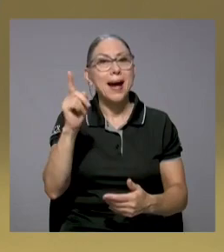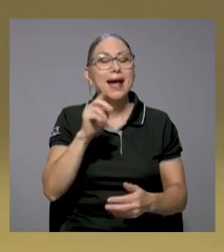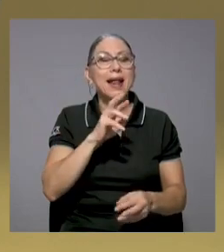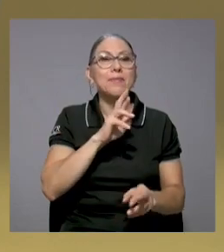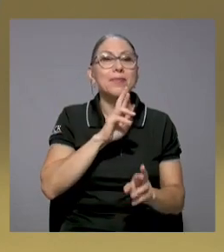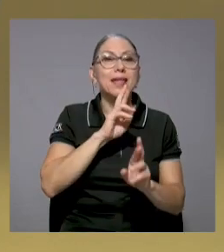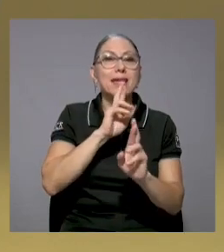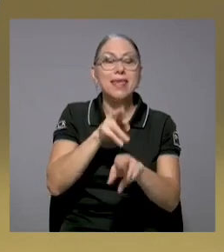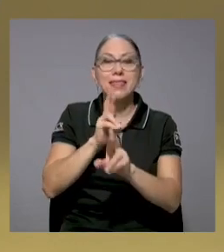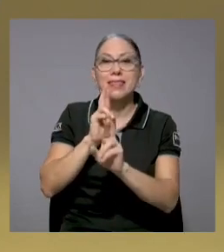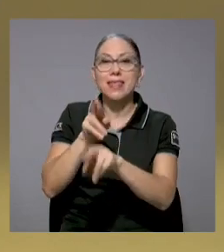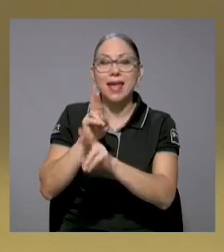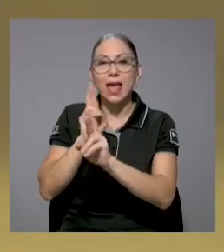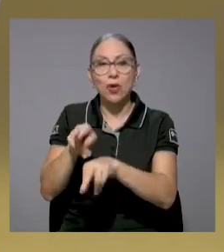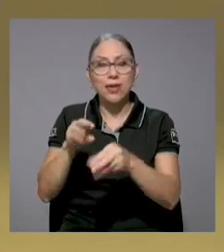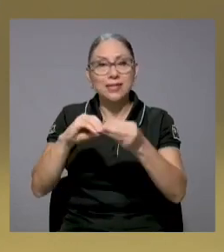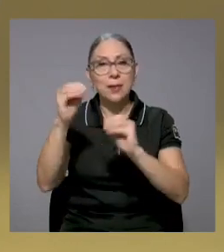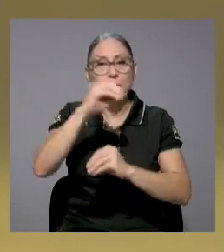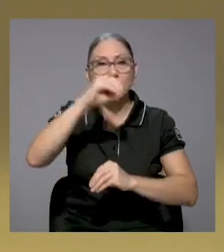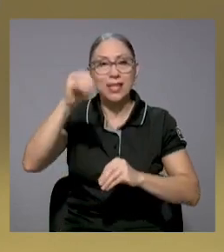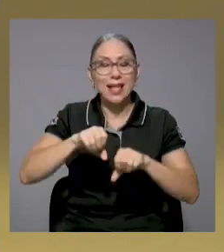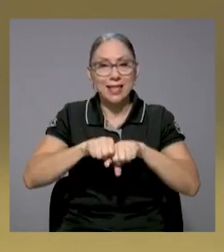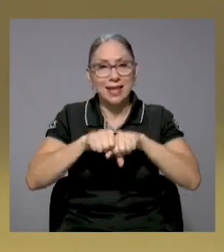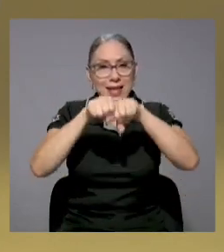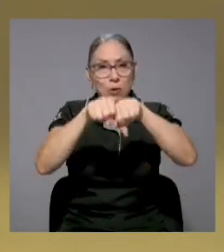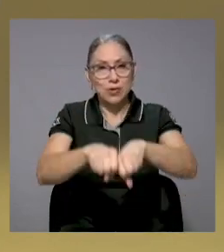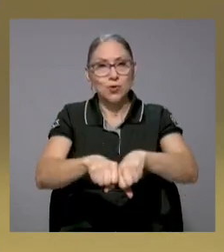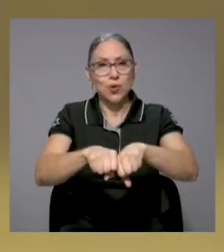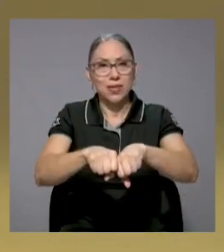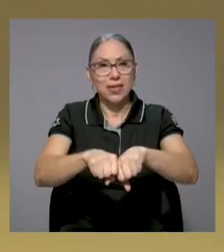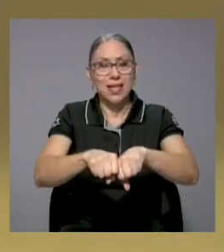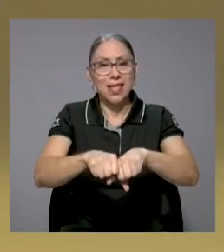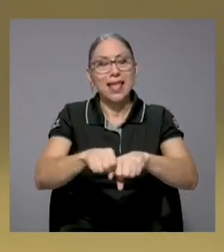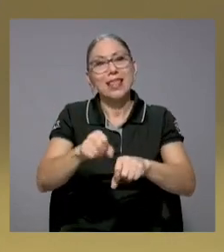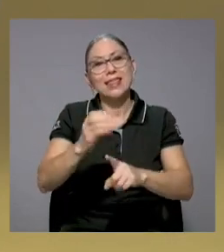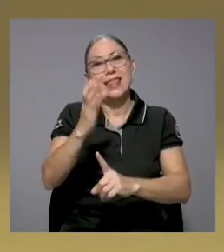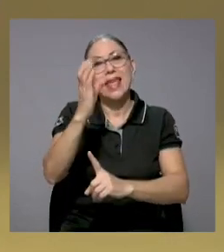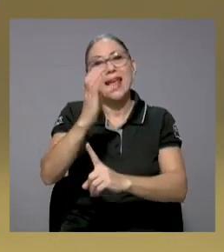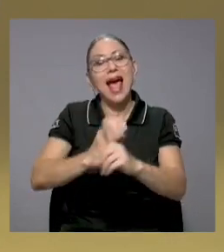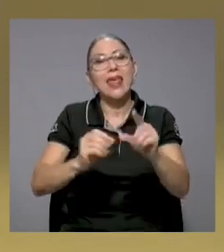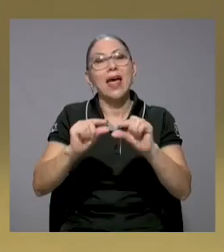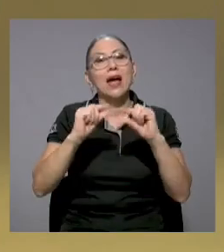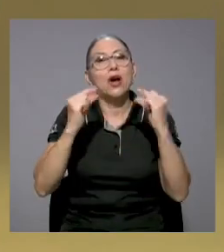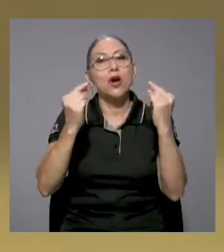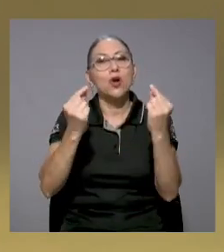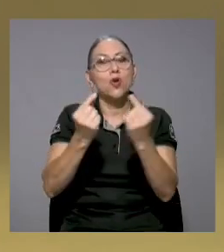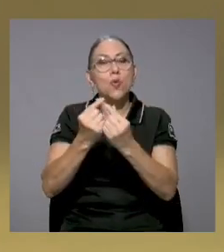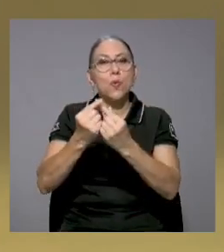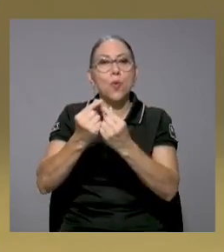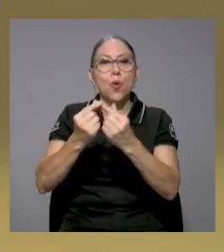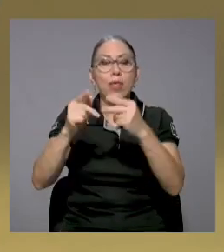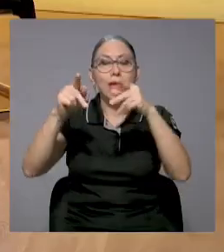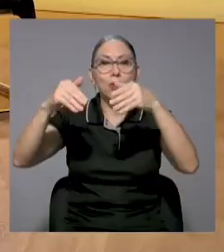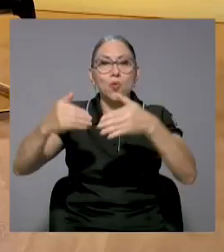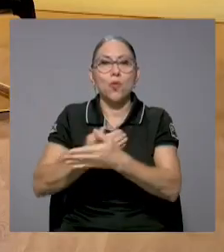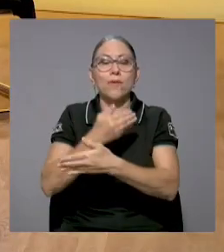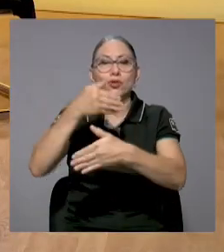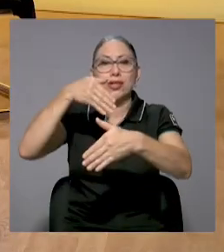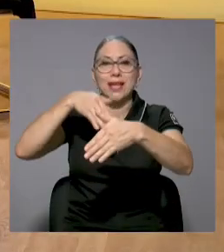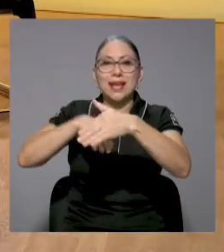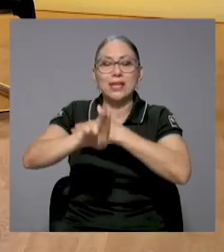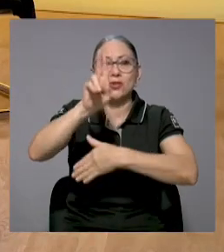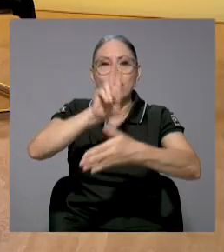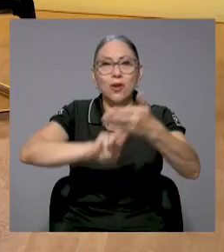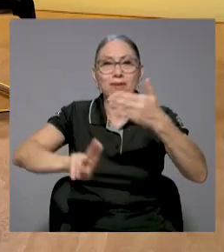de porcentaje de graduación de cada grupo de nuevos ingresos a las universidades año con año, que el indicador